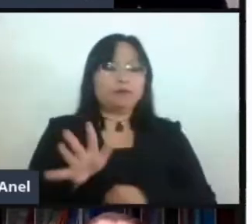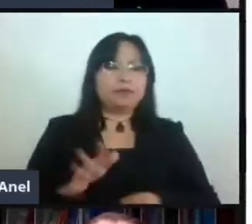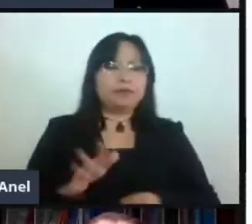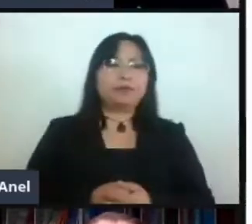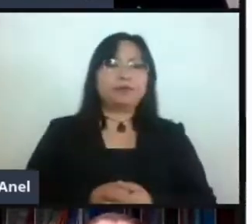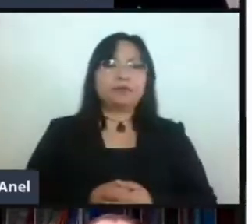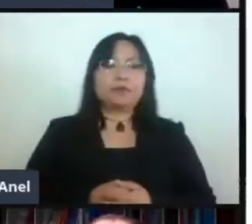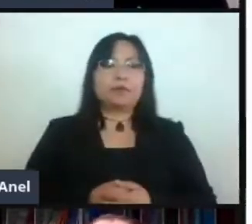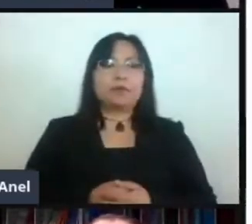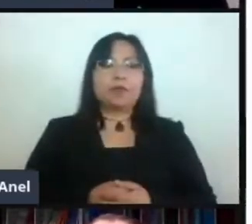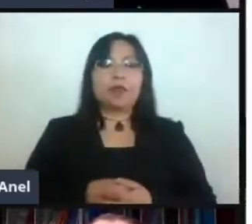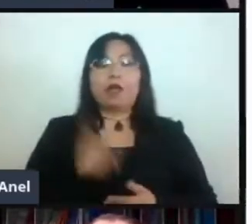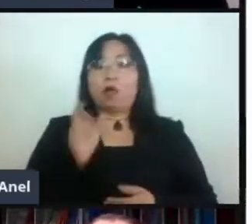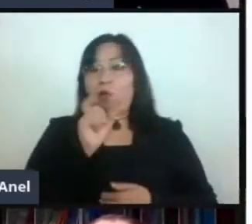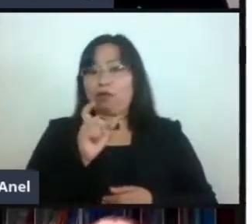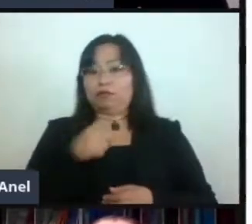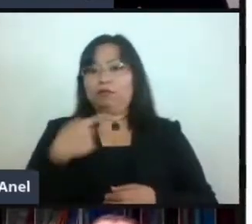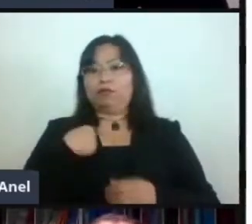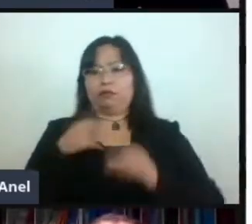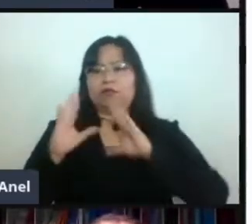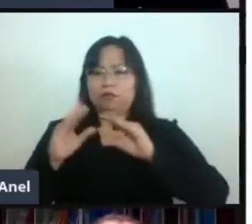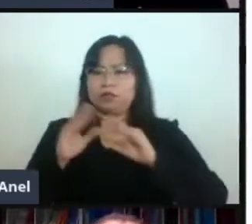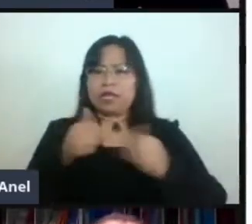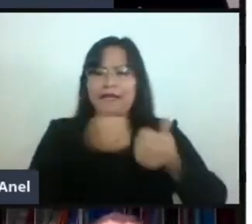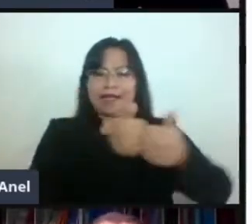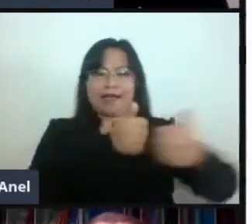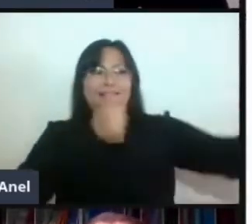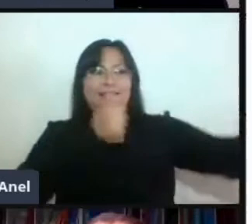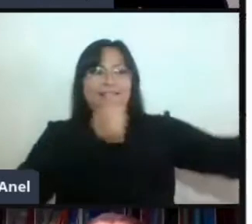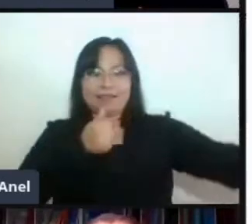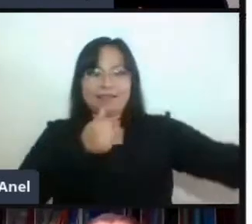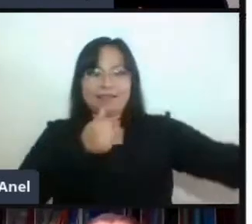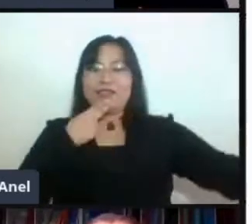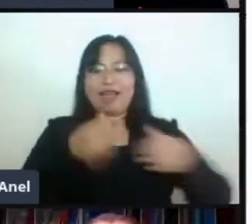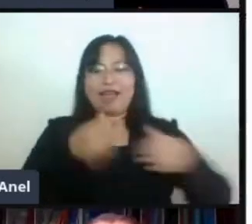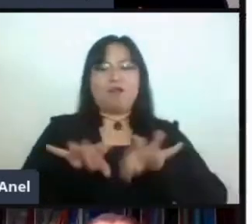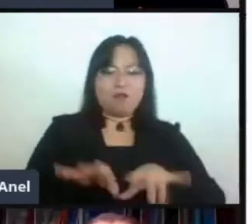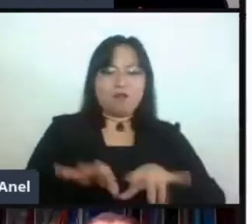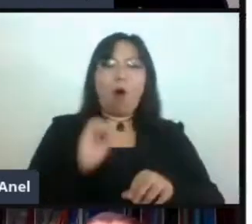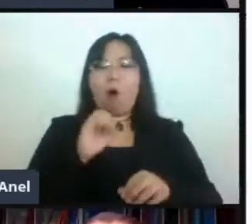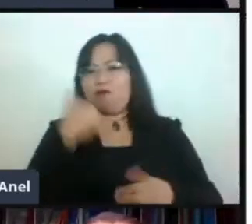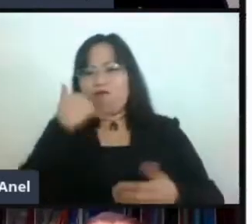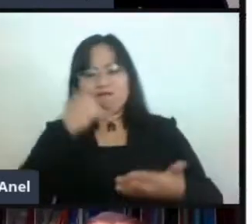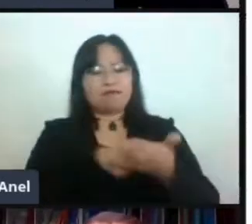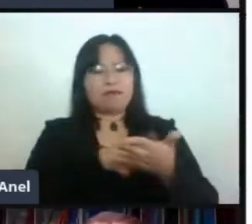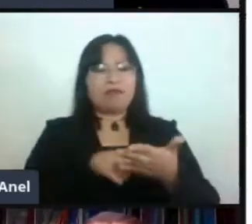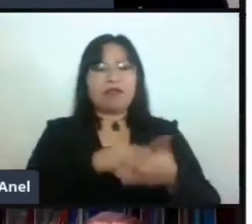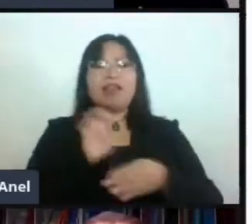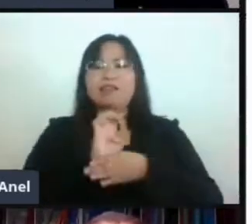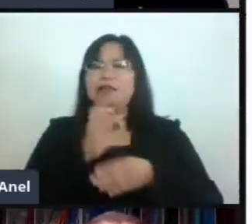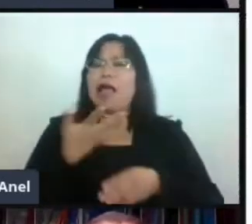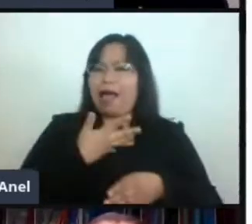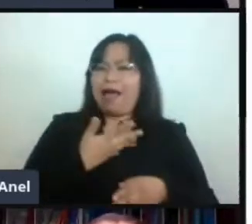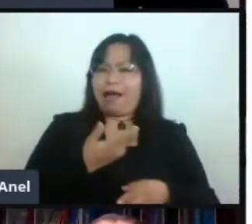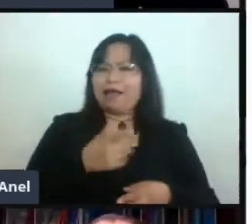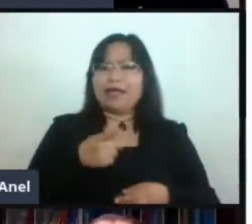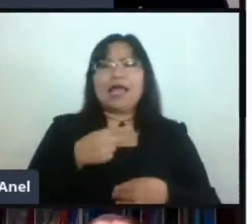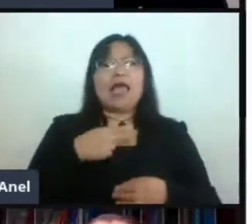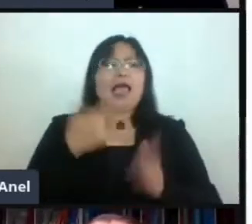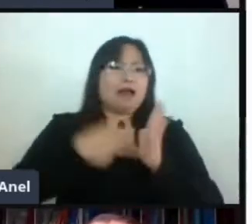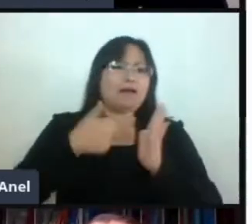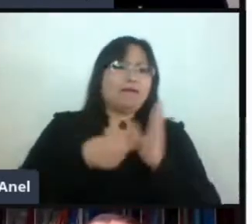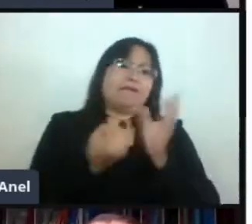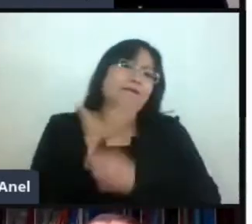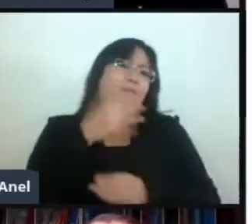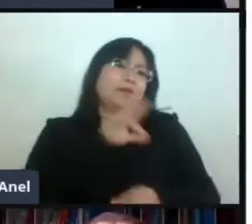aprendizajes a distancia tiene sus propios encantos. Y los tiene porque sigue siendo elaborada por personas de carne y hueso